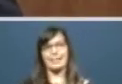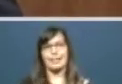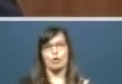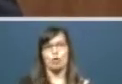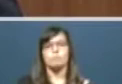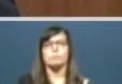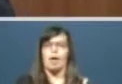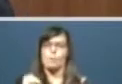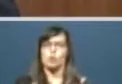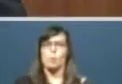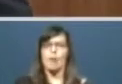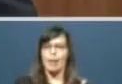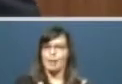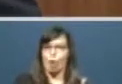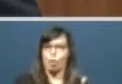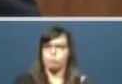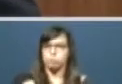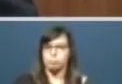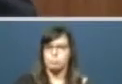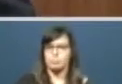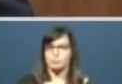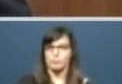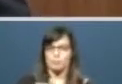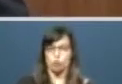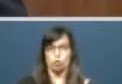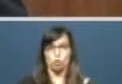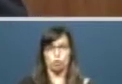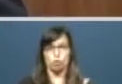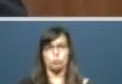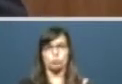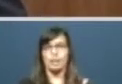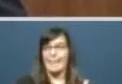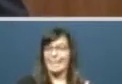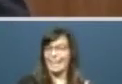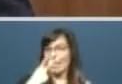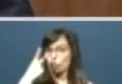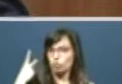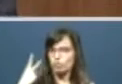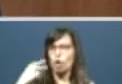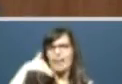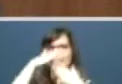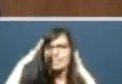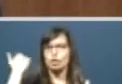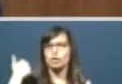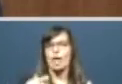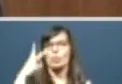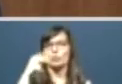negocios nuestro sistema integral de apoyo al emprendedor ha atendido desde su creación en 2012 a 2.300 proyectos de creación de empresas